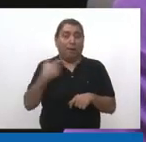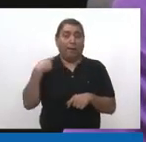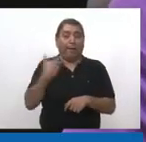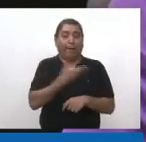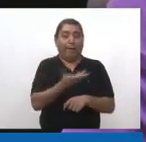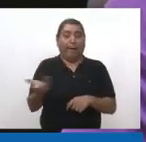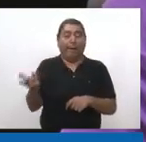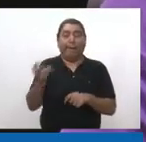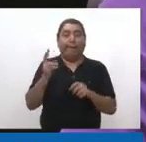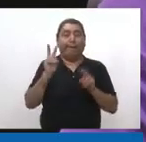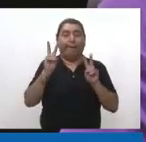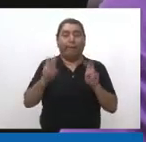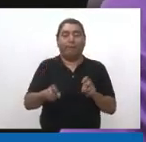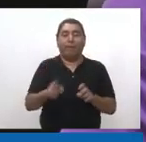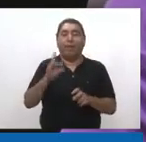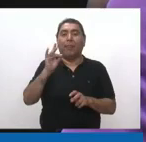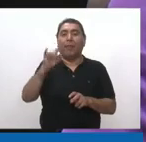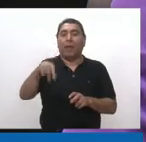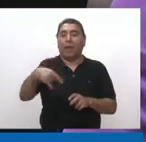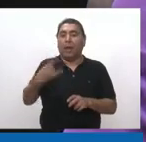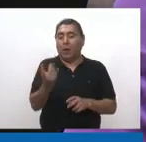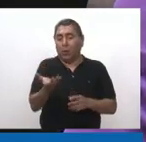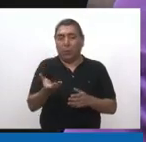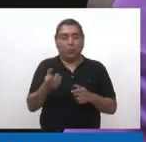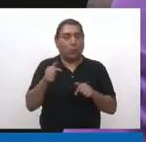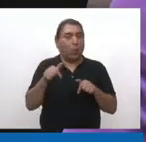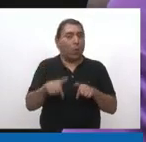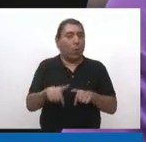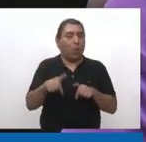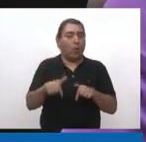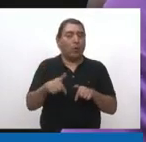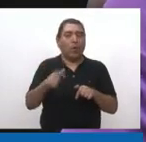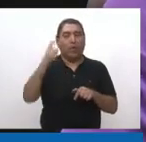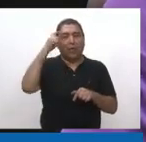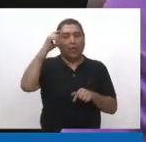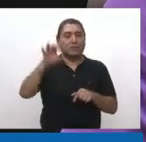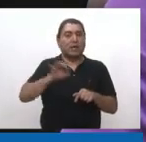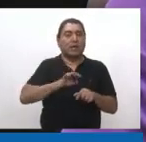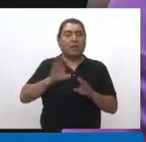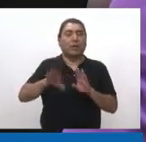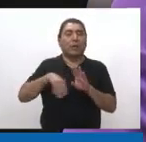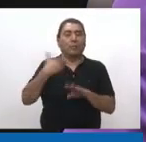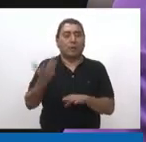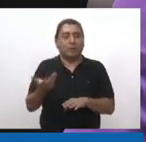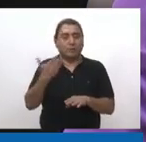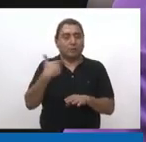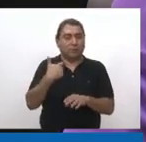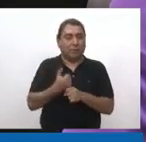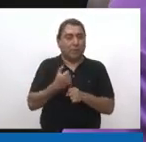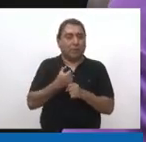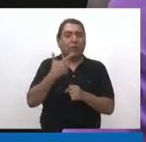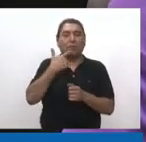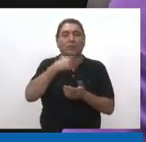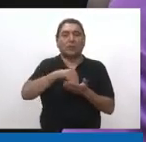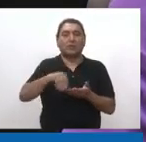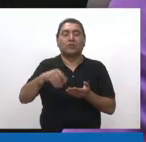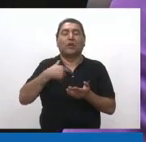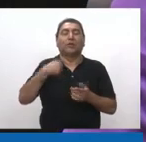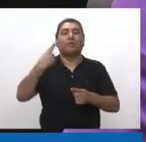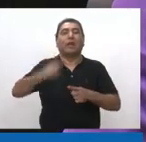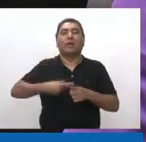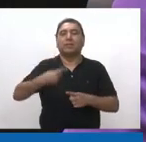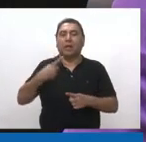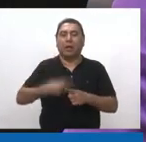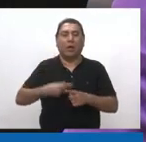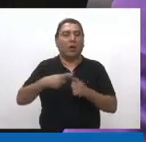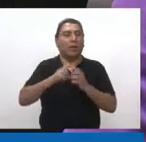decretos de necesidad y urgencia. Hoy, después de 10 años de senadora, festejo que estemos debatiendo un decreto de